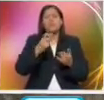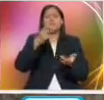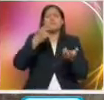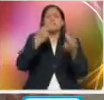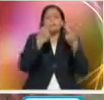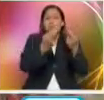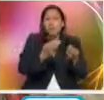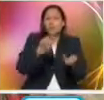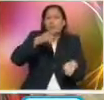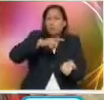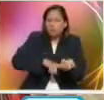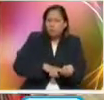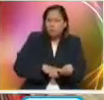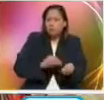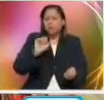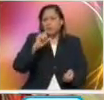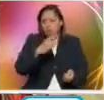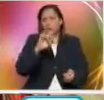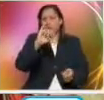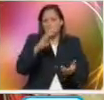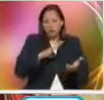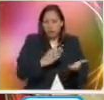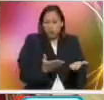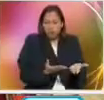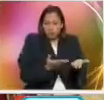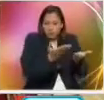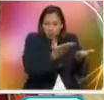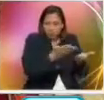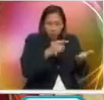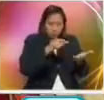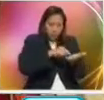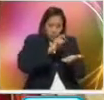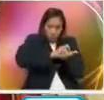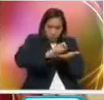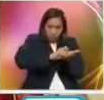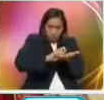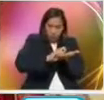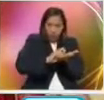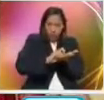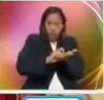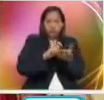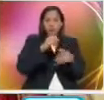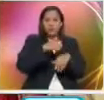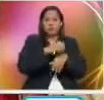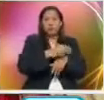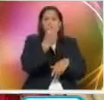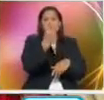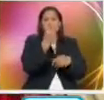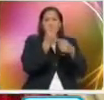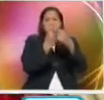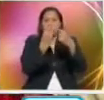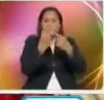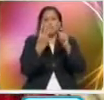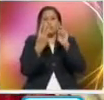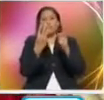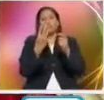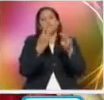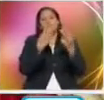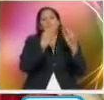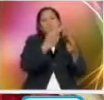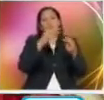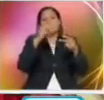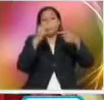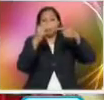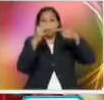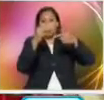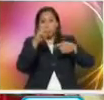regalos? ¿Llevaban algo? Claro, por supuesto, llevaban, tradicionalmente se habla, de hecho, el número 3 está aplicado por los regalos, ¿no? Mateo habla